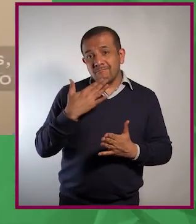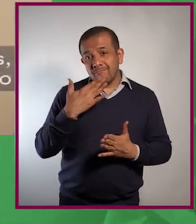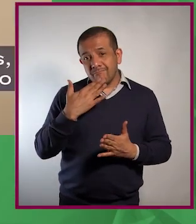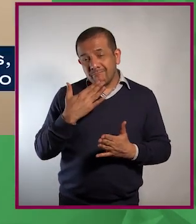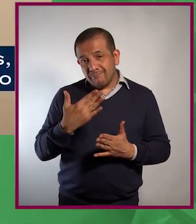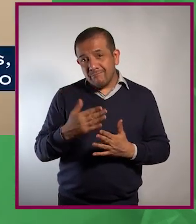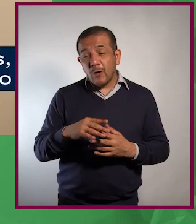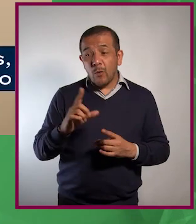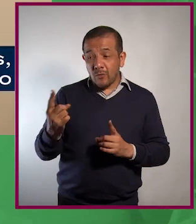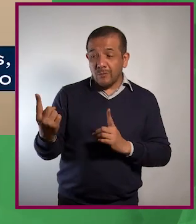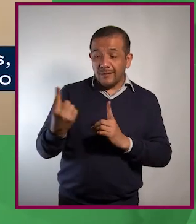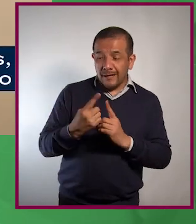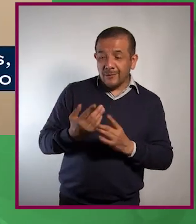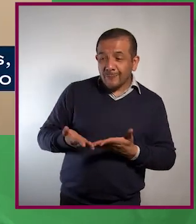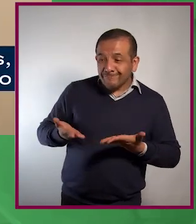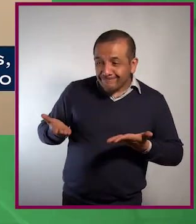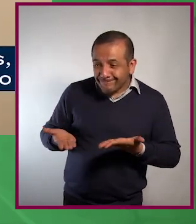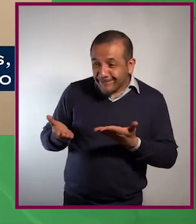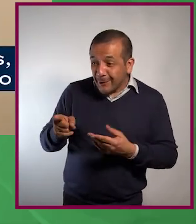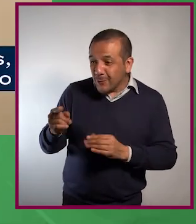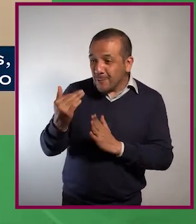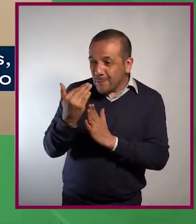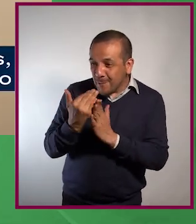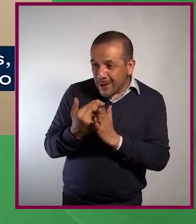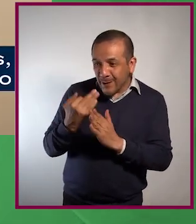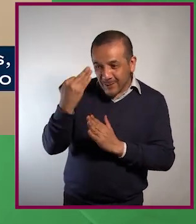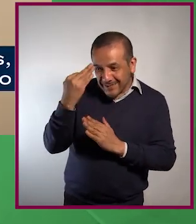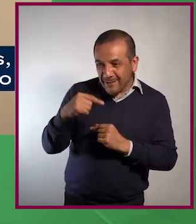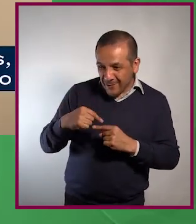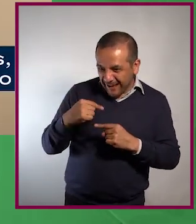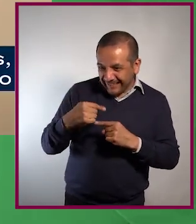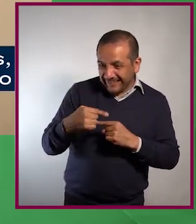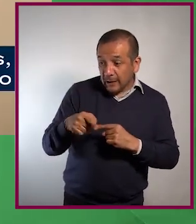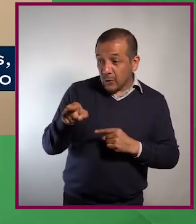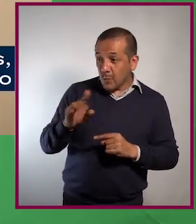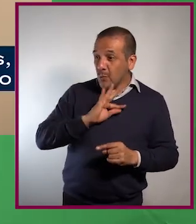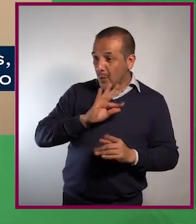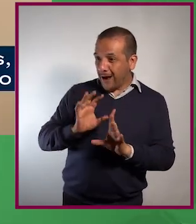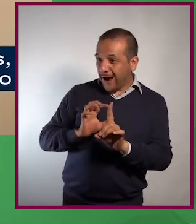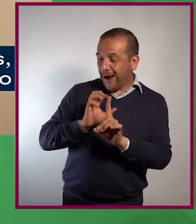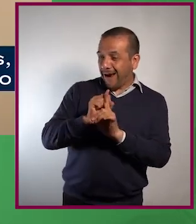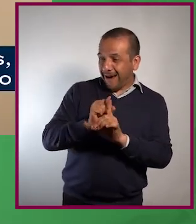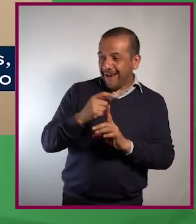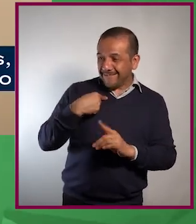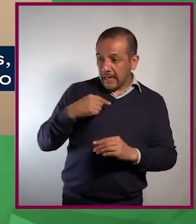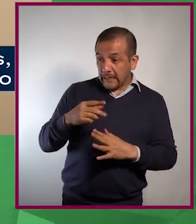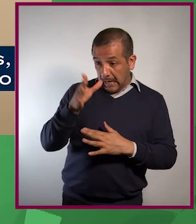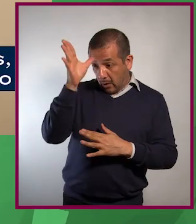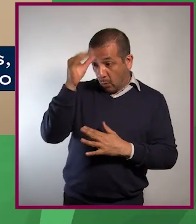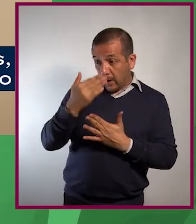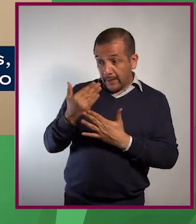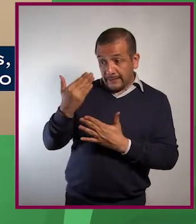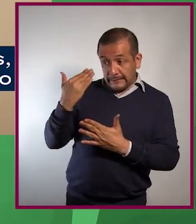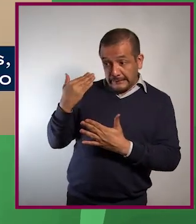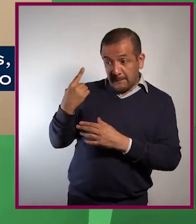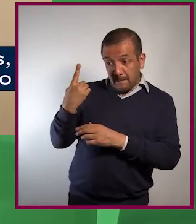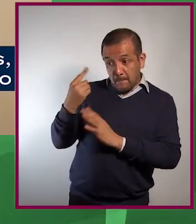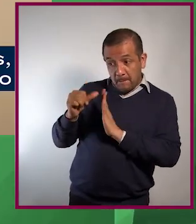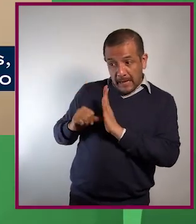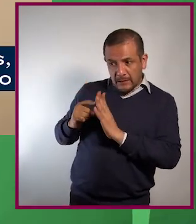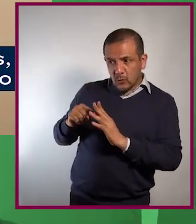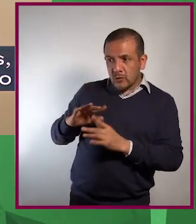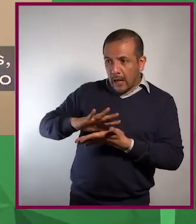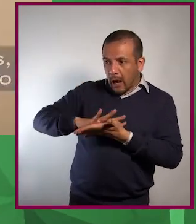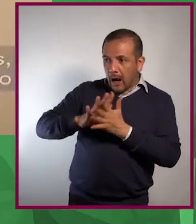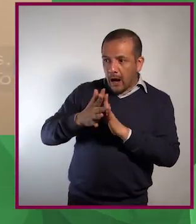Pues ahí era el volverlo a animar, recordarle que le faltaba menos, recordarle sus logros de cada mes, de que desde el primer mes fue